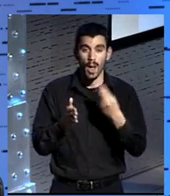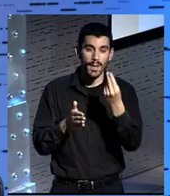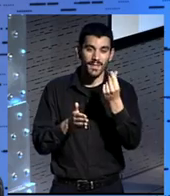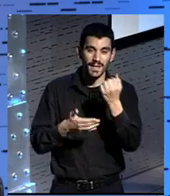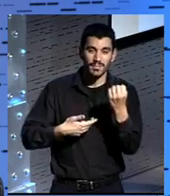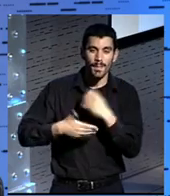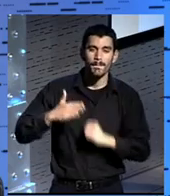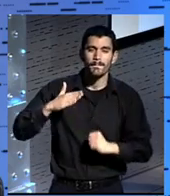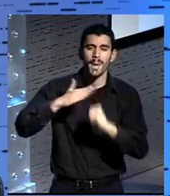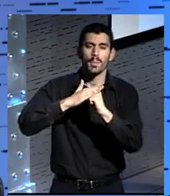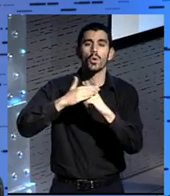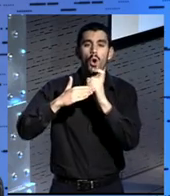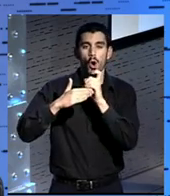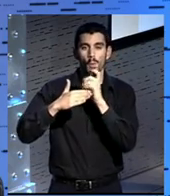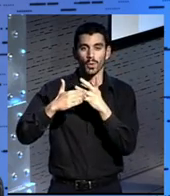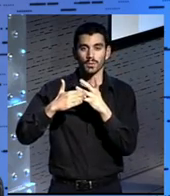es el